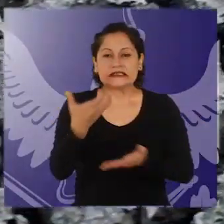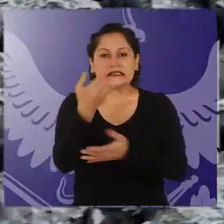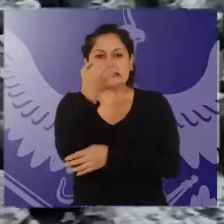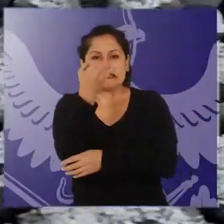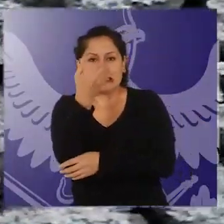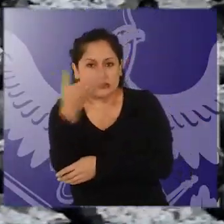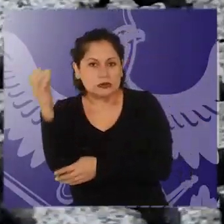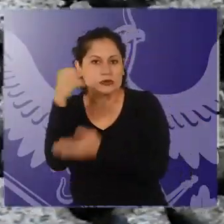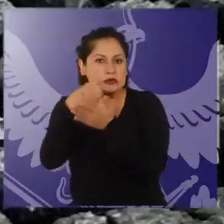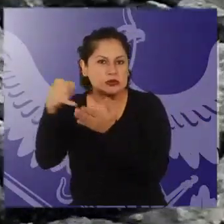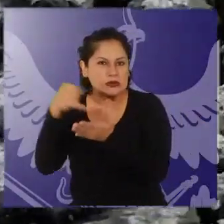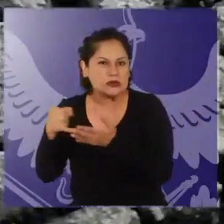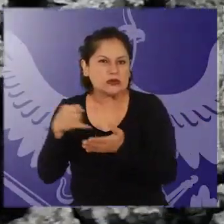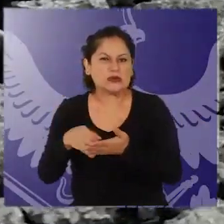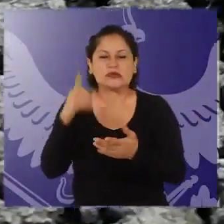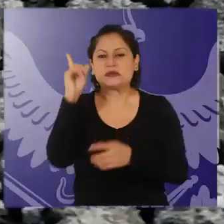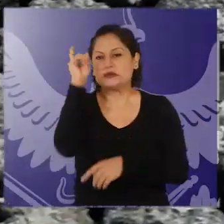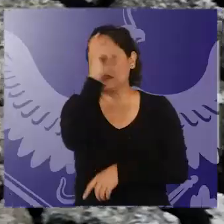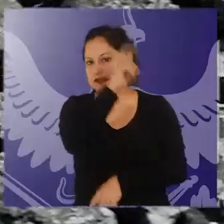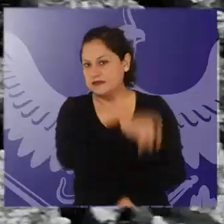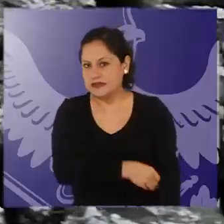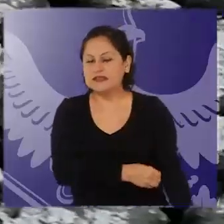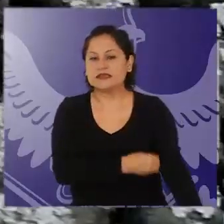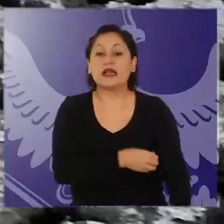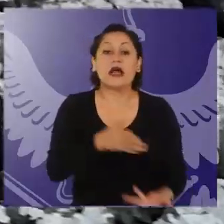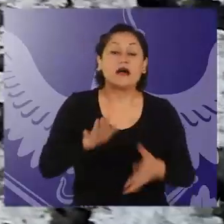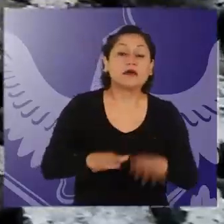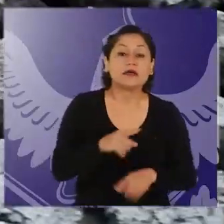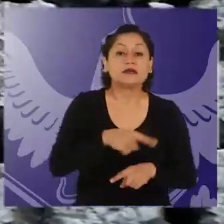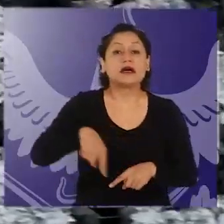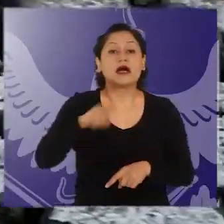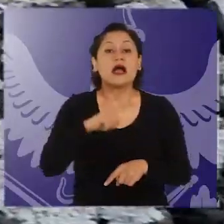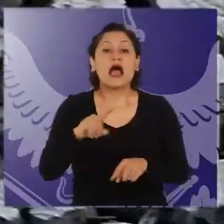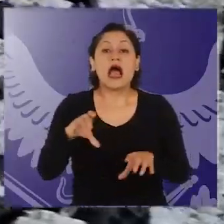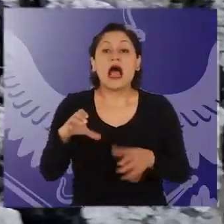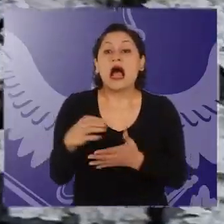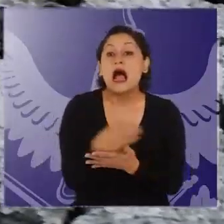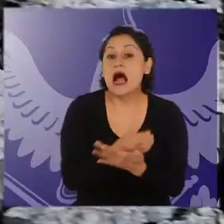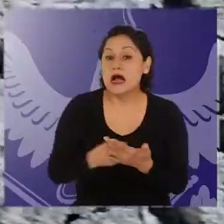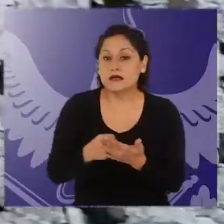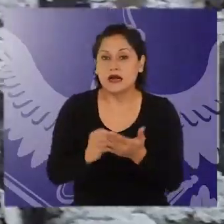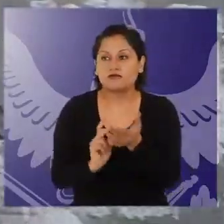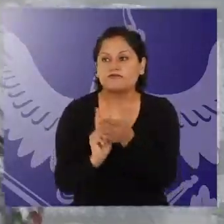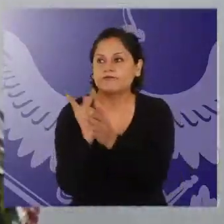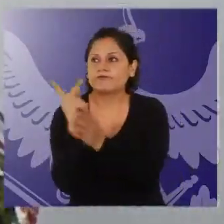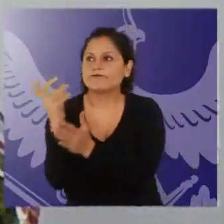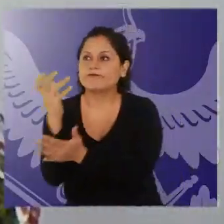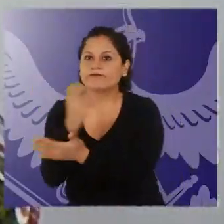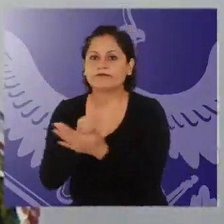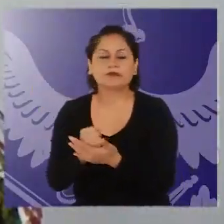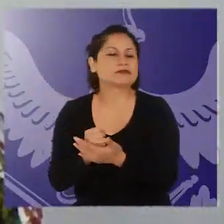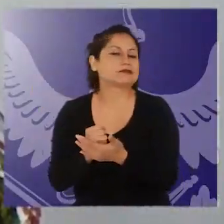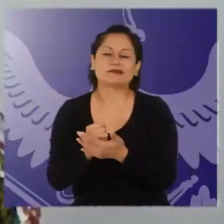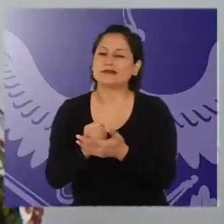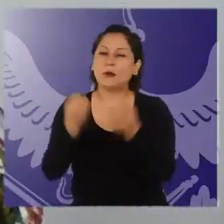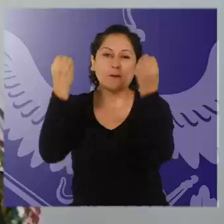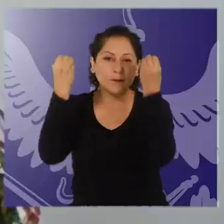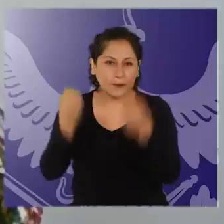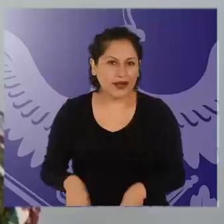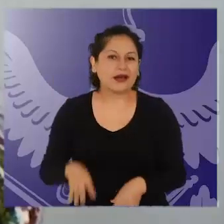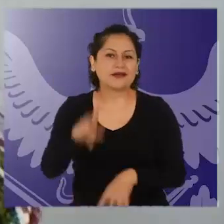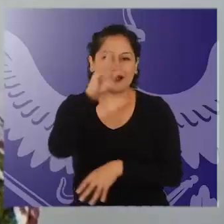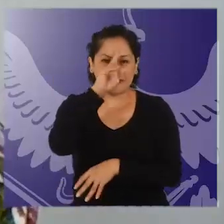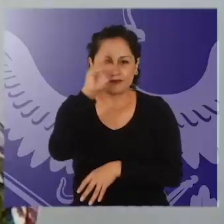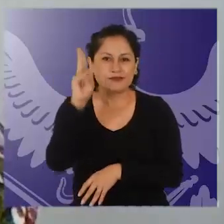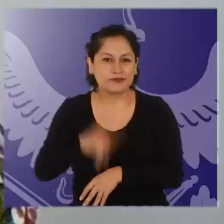se dieron como se esperaban y entonces en vez de generar una ganancia a todas las personas que sembraron sobre todo ajonjolí y maíz, pues